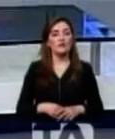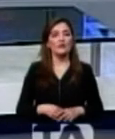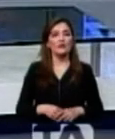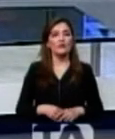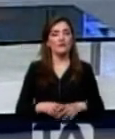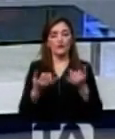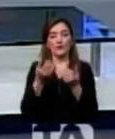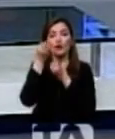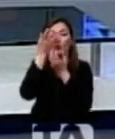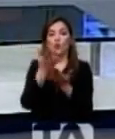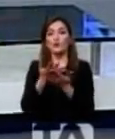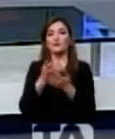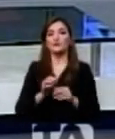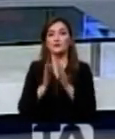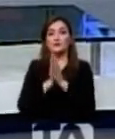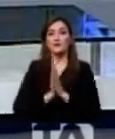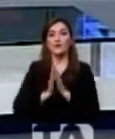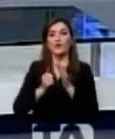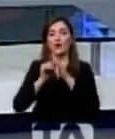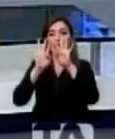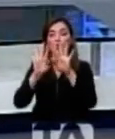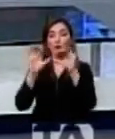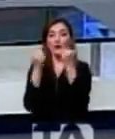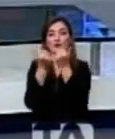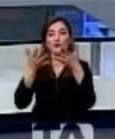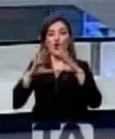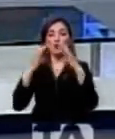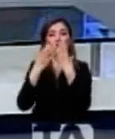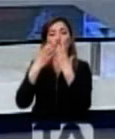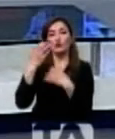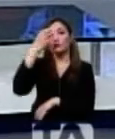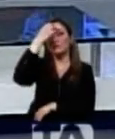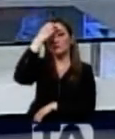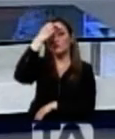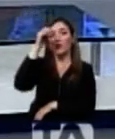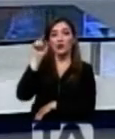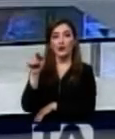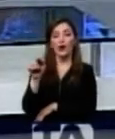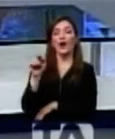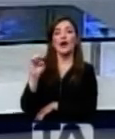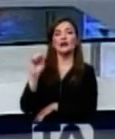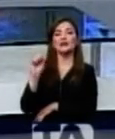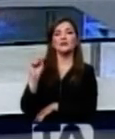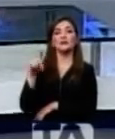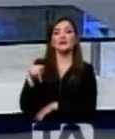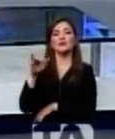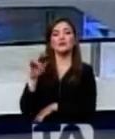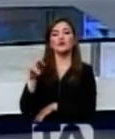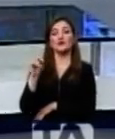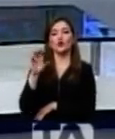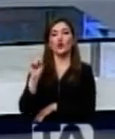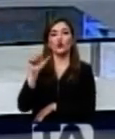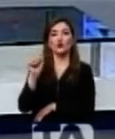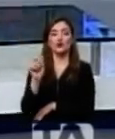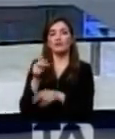y ahora vamos a contarles que tras la solicitud de nueve legisladores de la comisión de educación augusto espinoza presentó su renuncia a la presidencia de la mesa legislativa